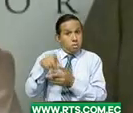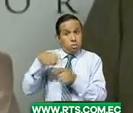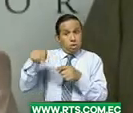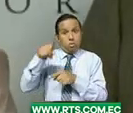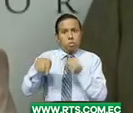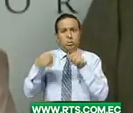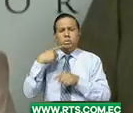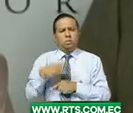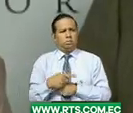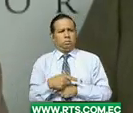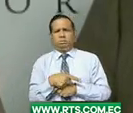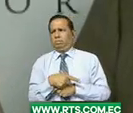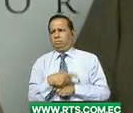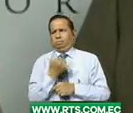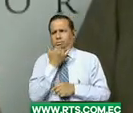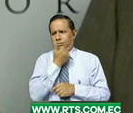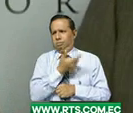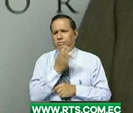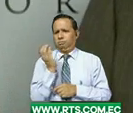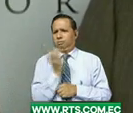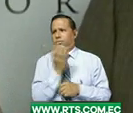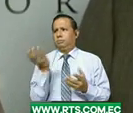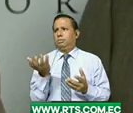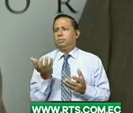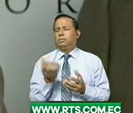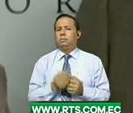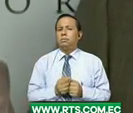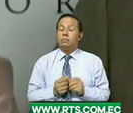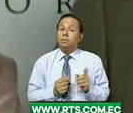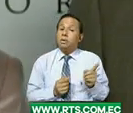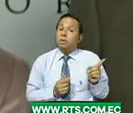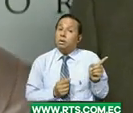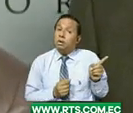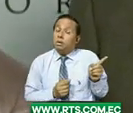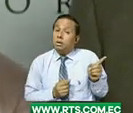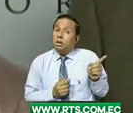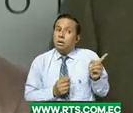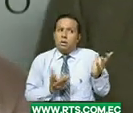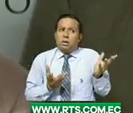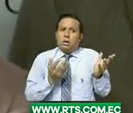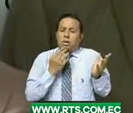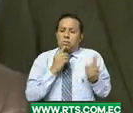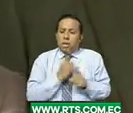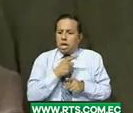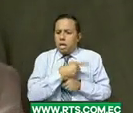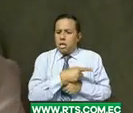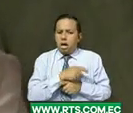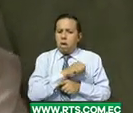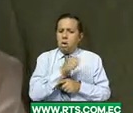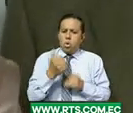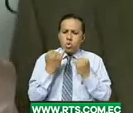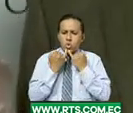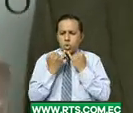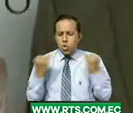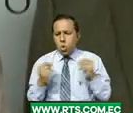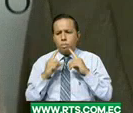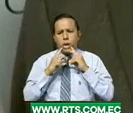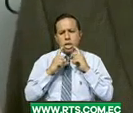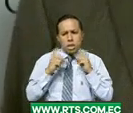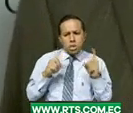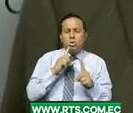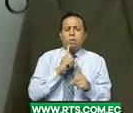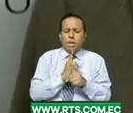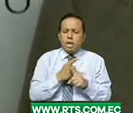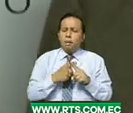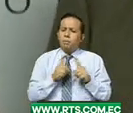Yo no creo que están sacadas de contexto ni responden a que ella hable otra lengua, ¿no? Yo creo que el